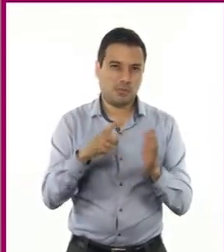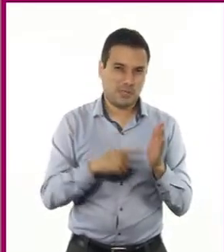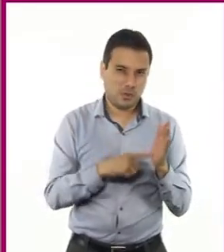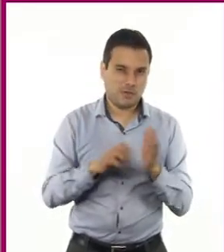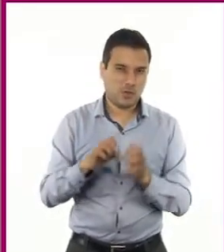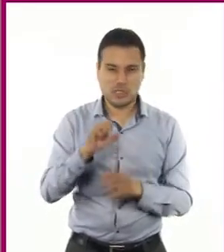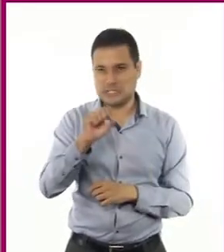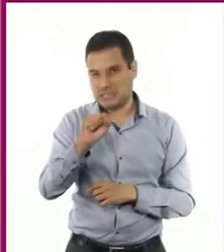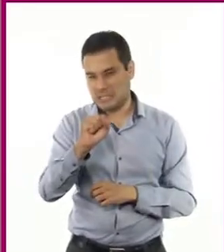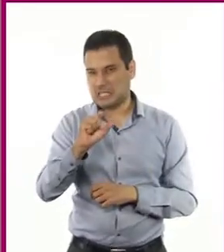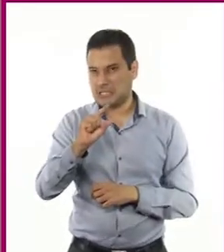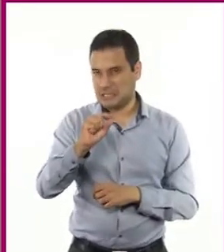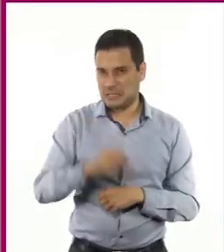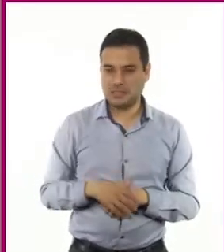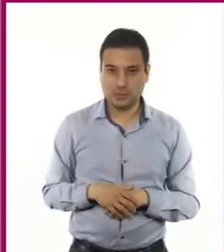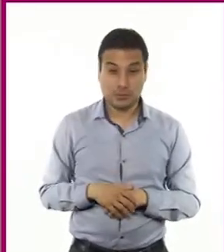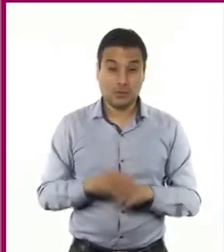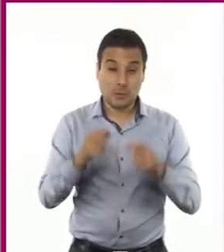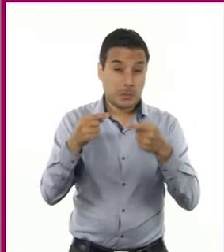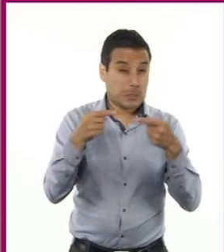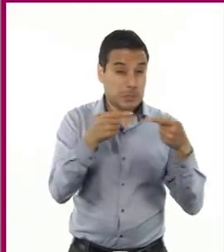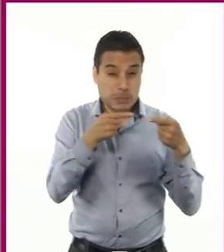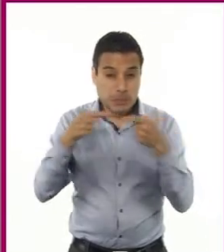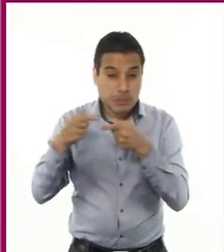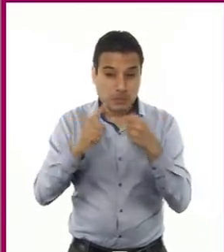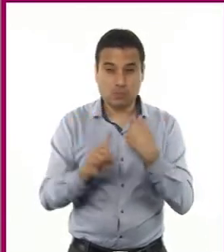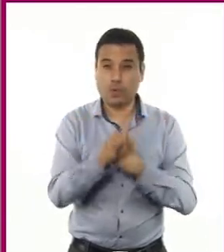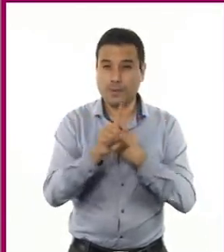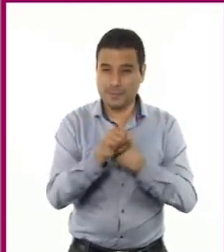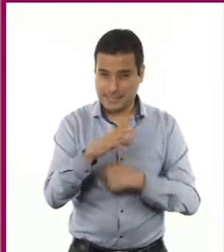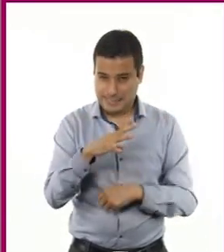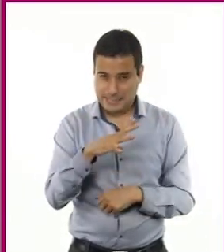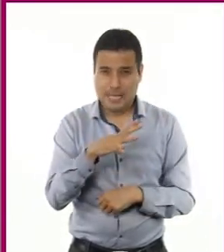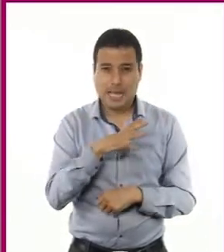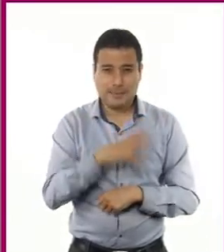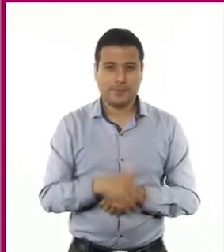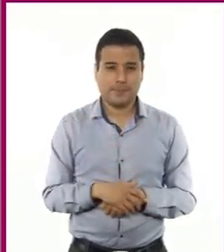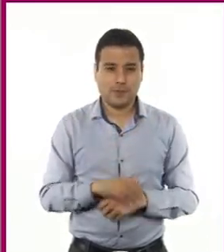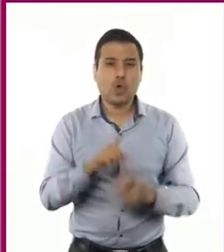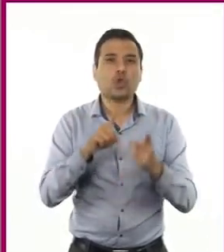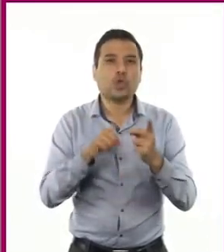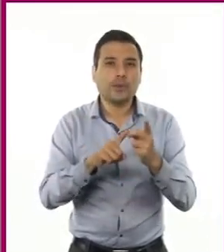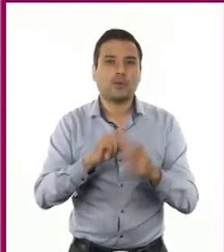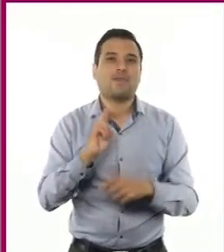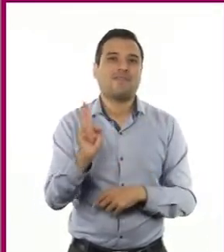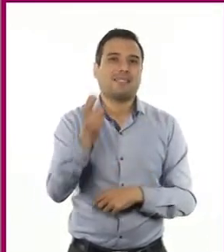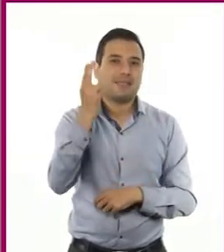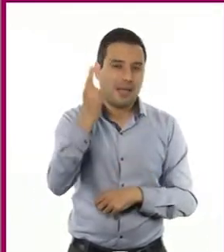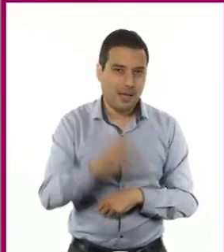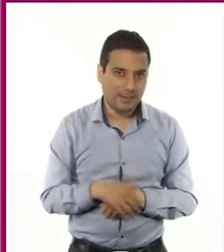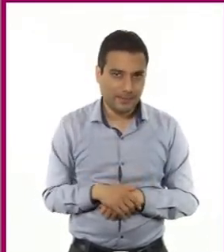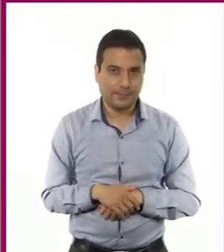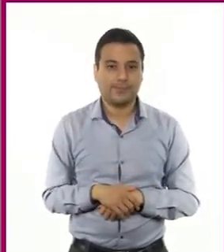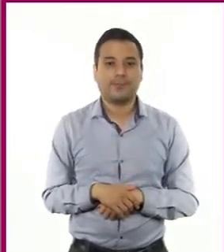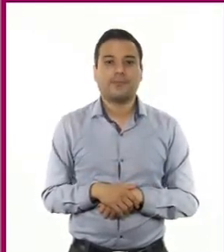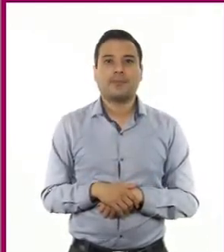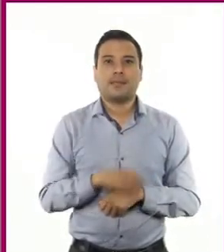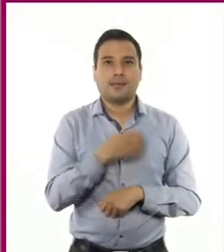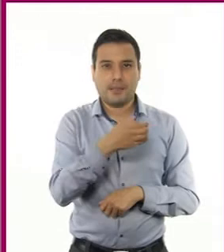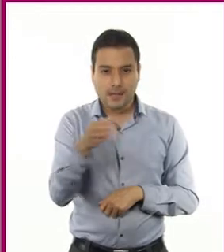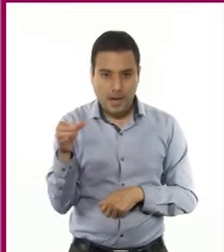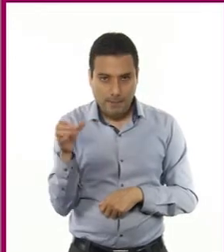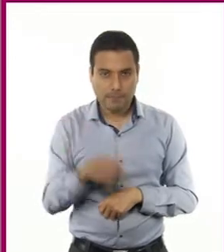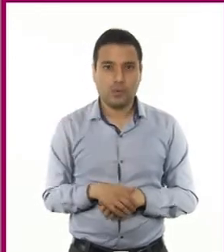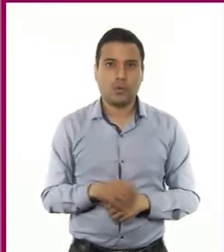70, una enorme conflictividad. Conflictos en los centros de educación superior, conflictos en el campo, en el